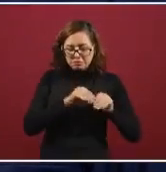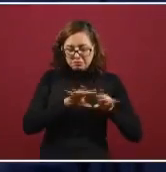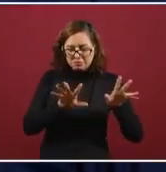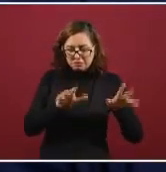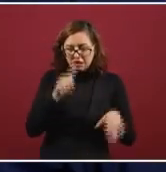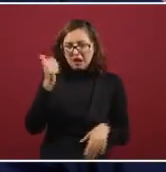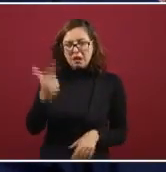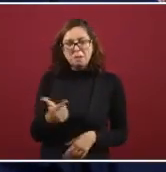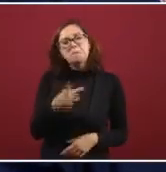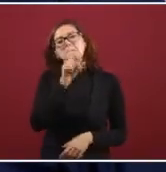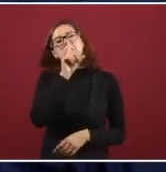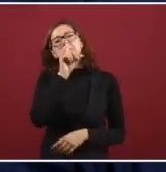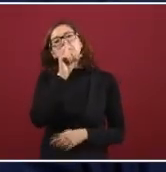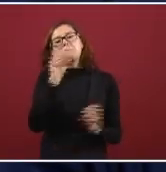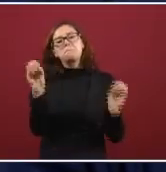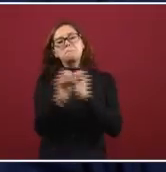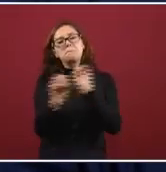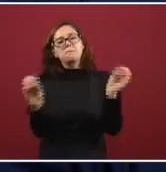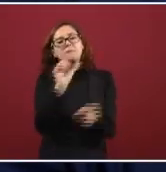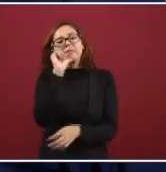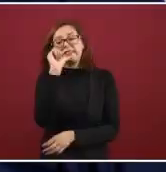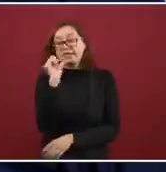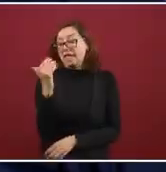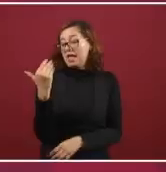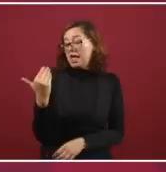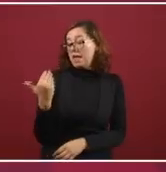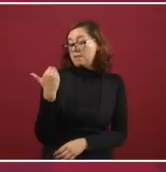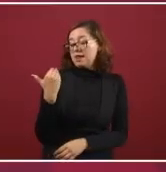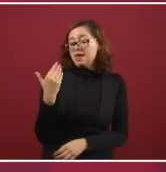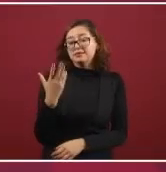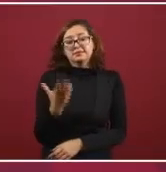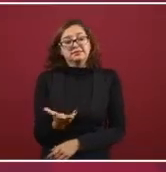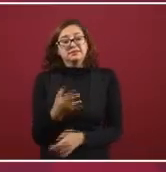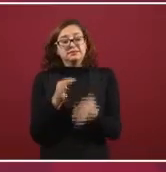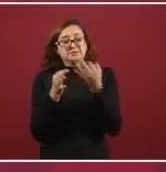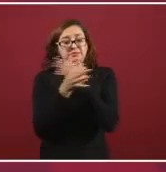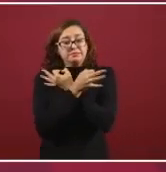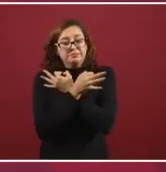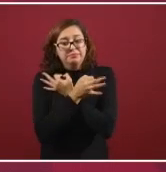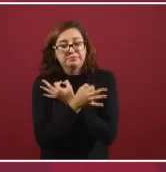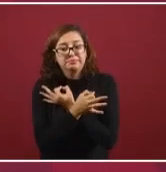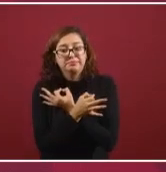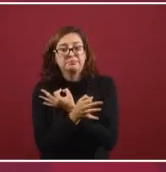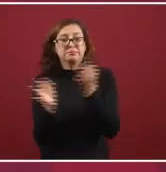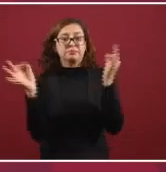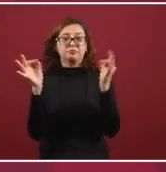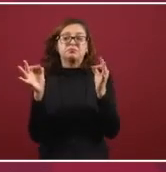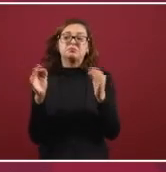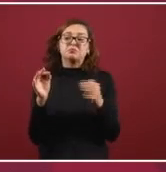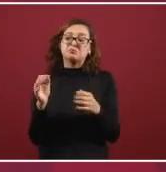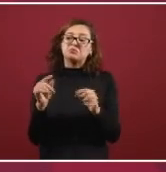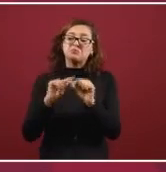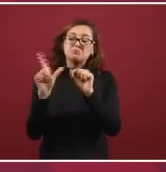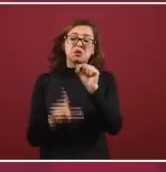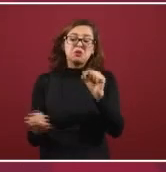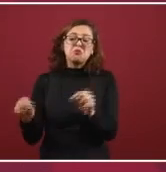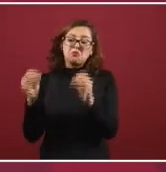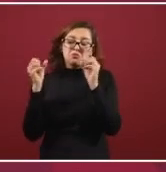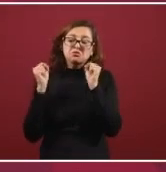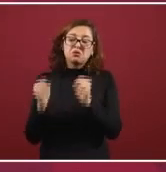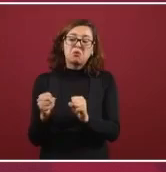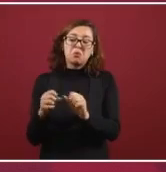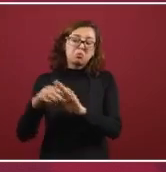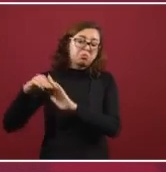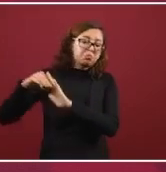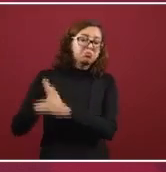recientemente pronosticó de que iba a entrar en recesión nuestra economía.